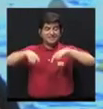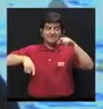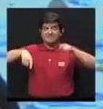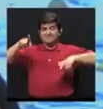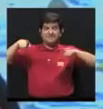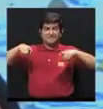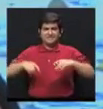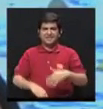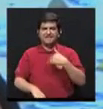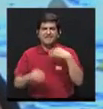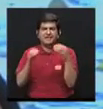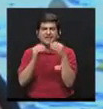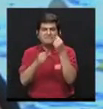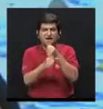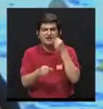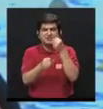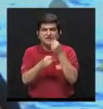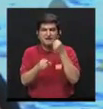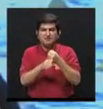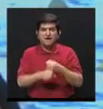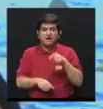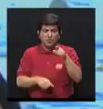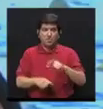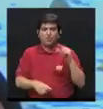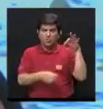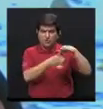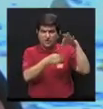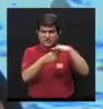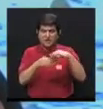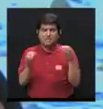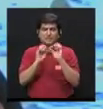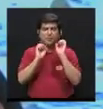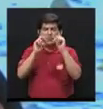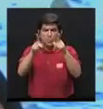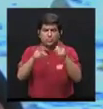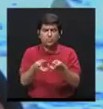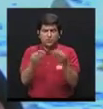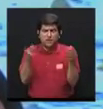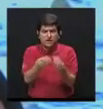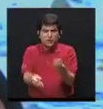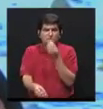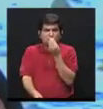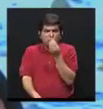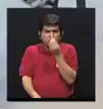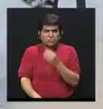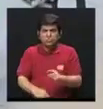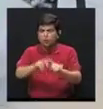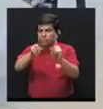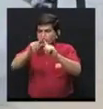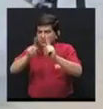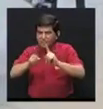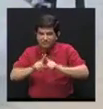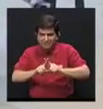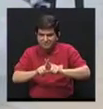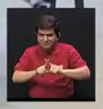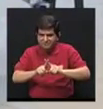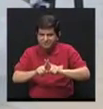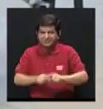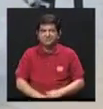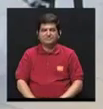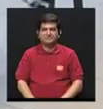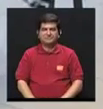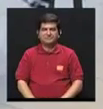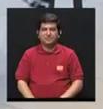mayor empleo en el campo, mayores posibilidades de producir alimentos entre muchas y diversificados, o sea, no